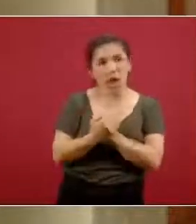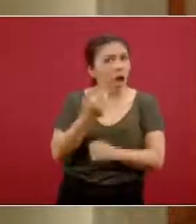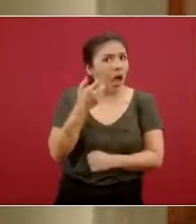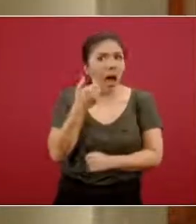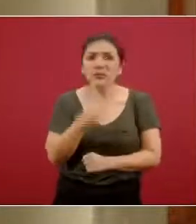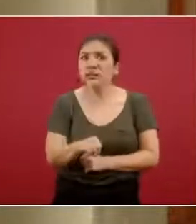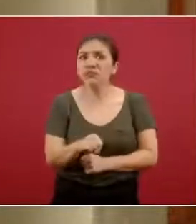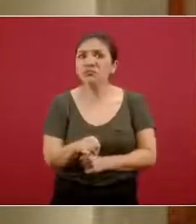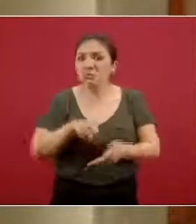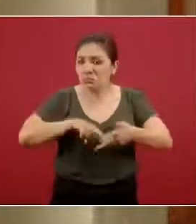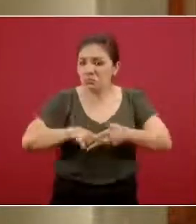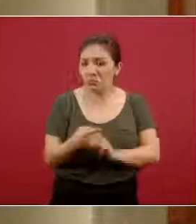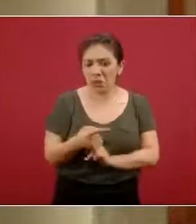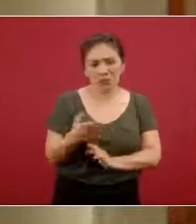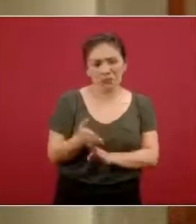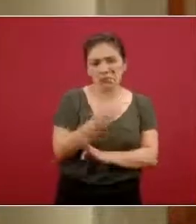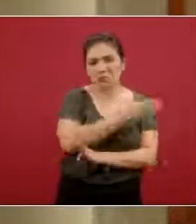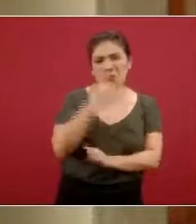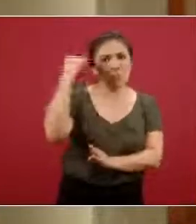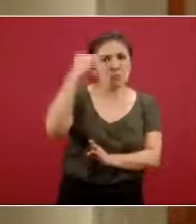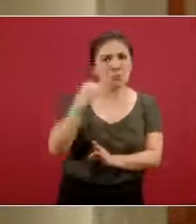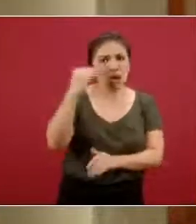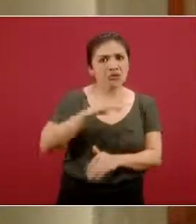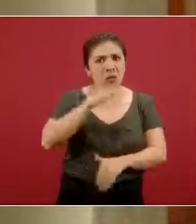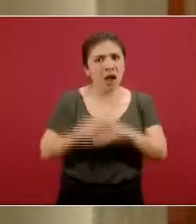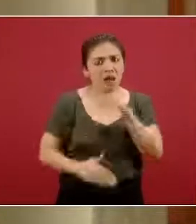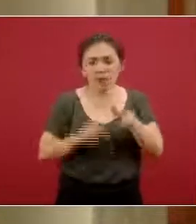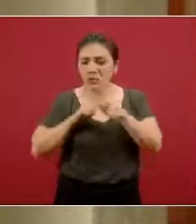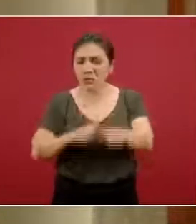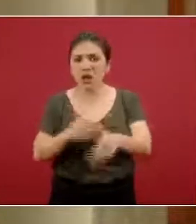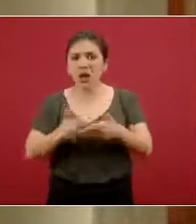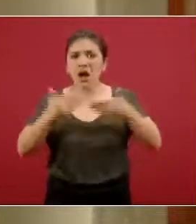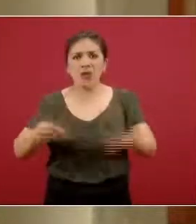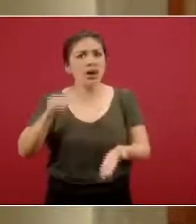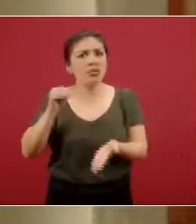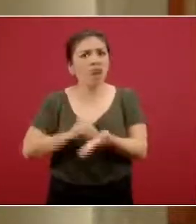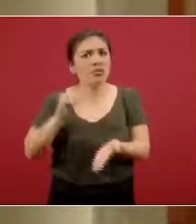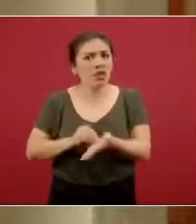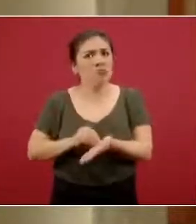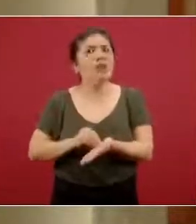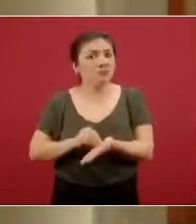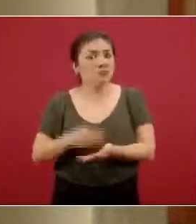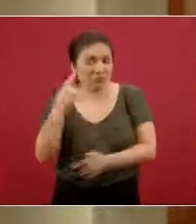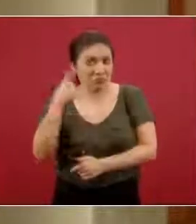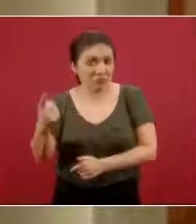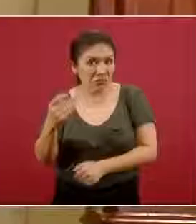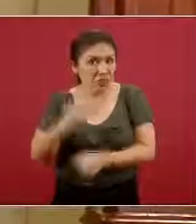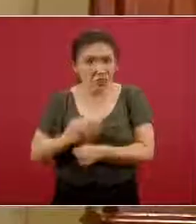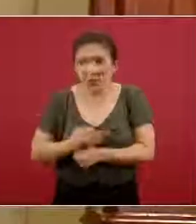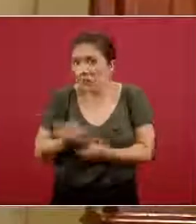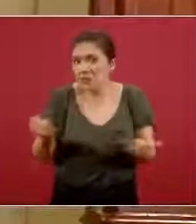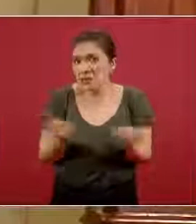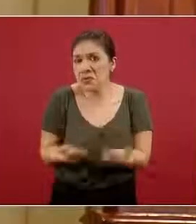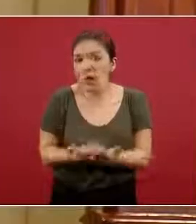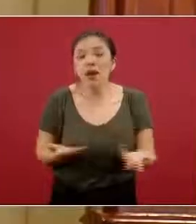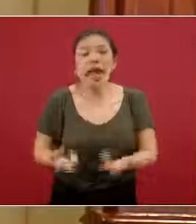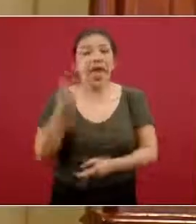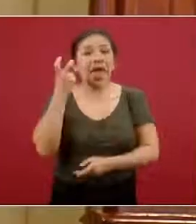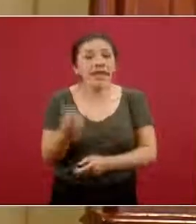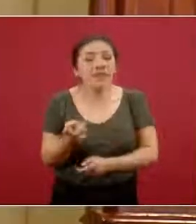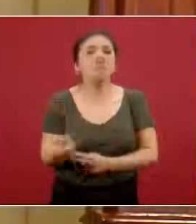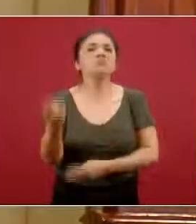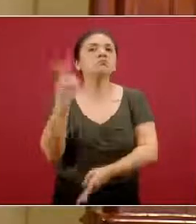pasó desde principios de marzo y continúa pasando inclusive en la actualidad. Y entonces esto